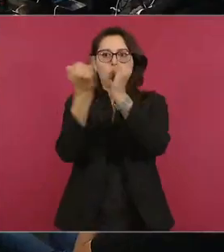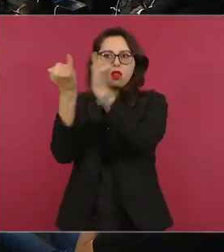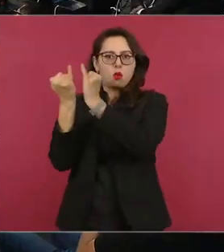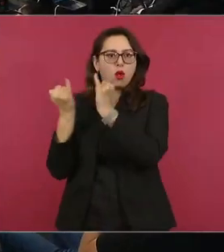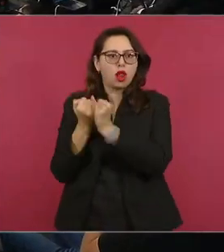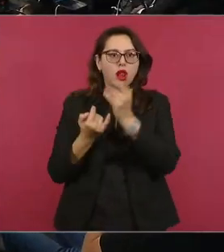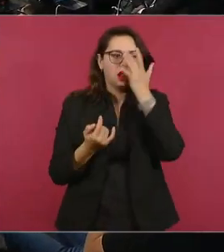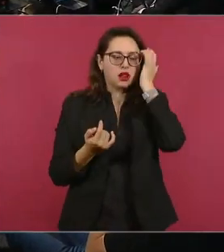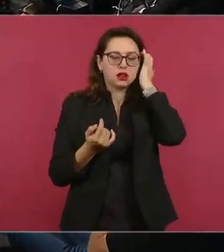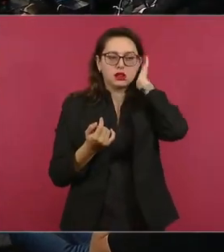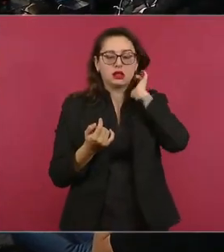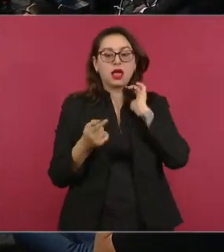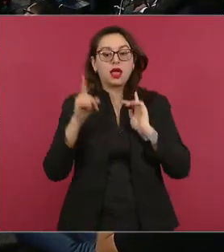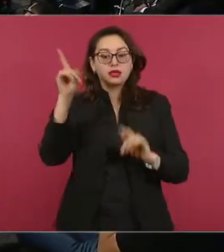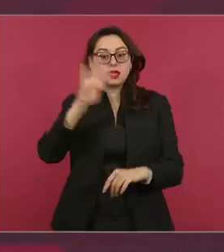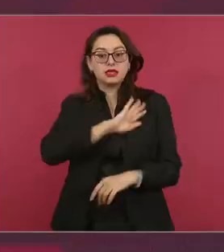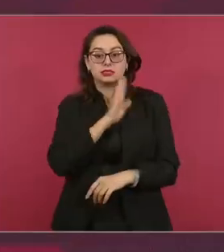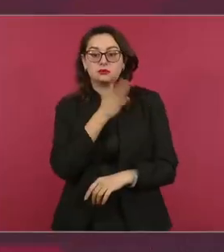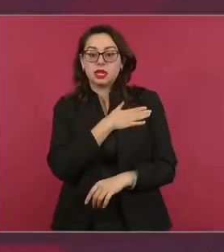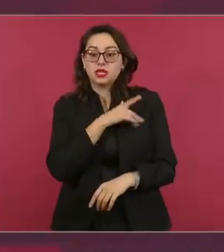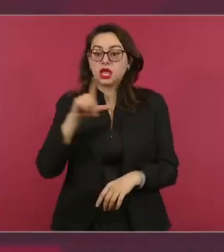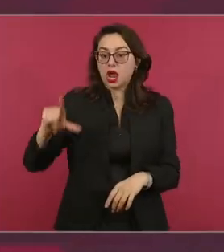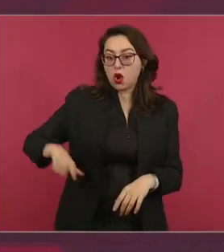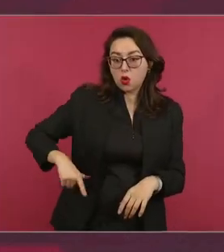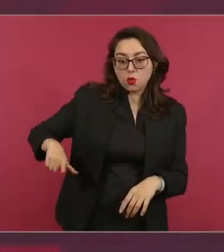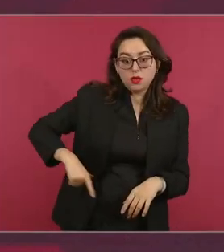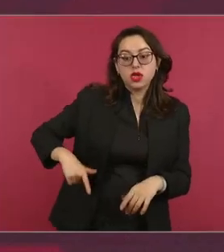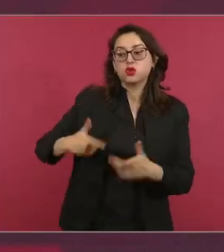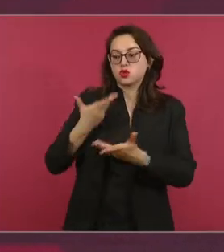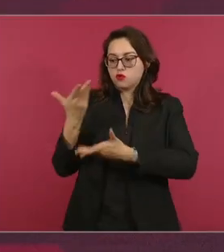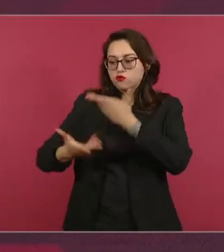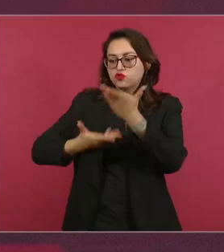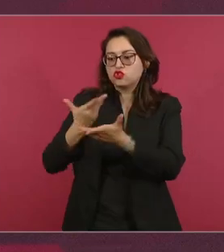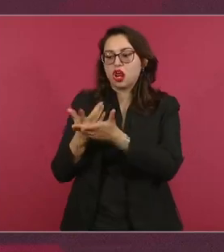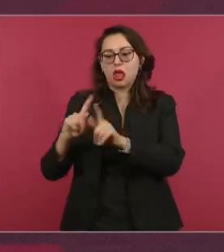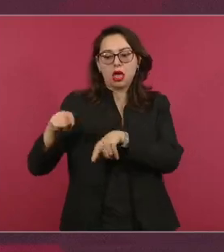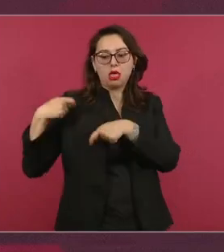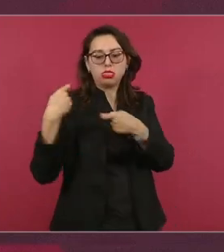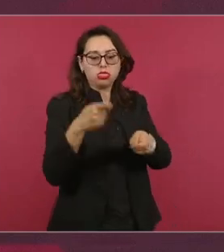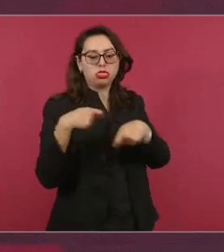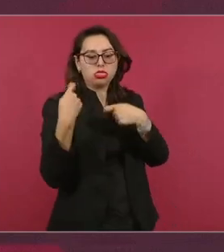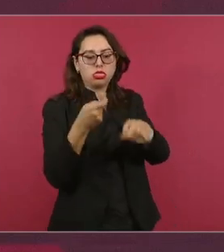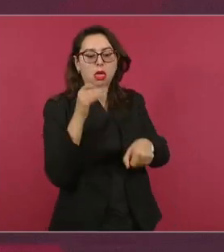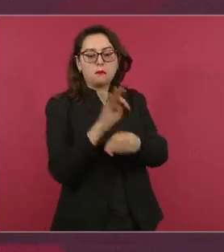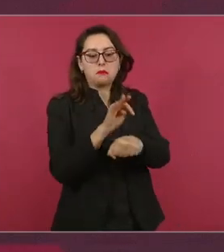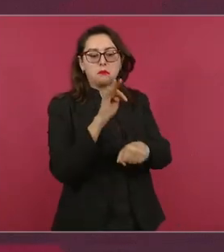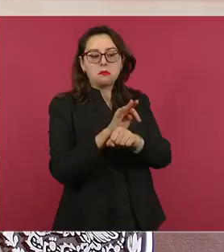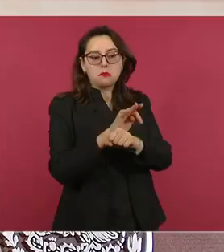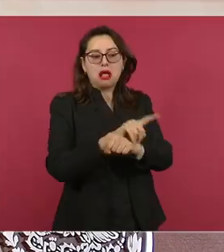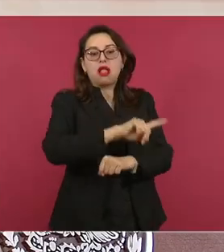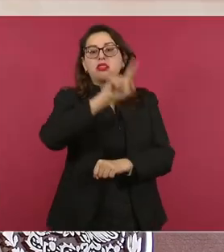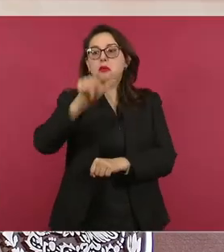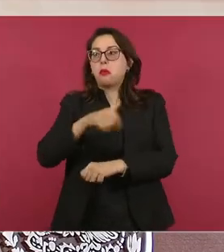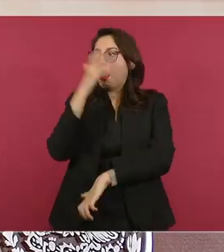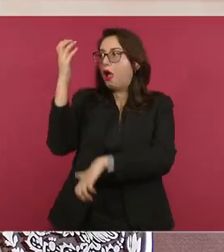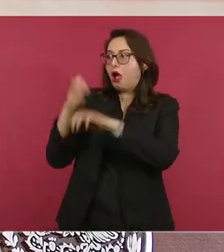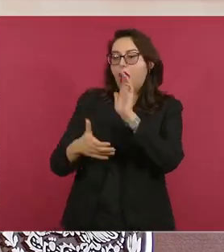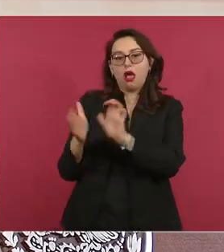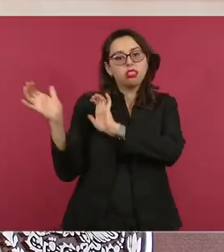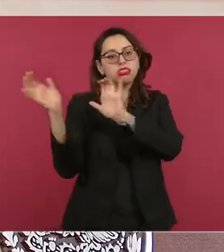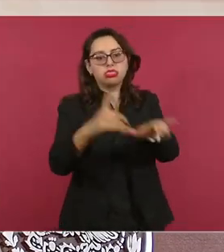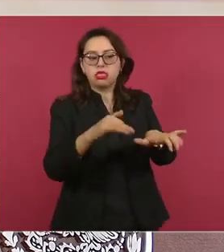porque contratan a dirigentes tanto del Partido Popular como del Partido